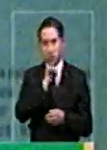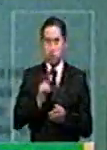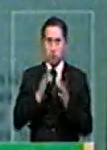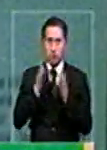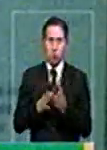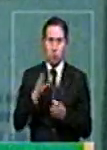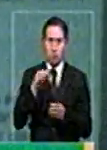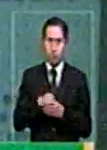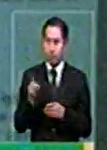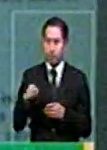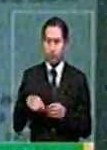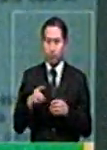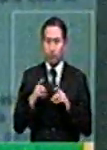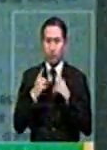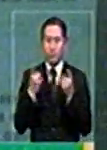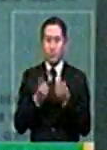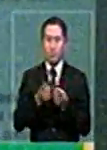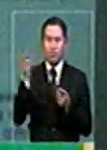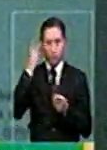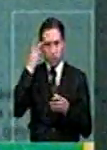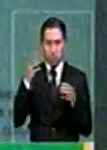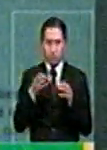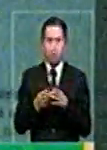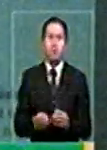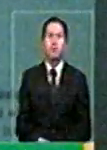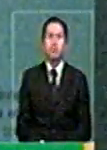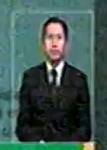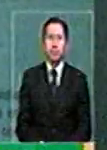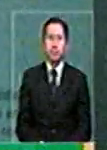la directiva de Comunidad Ciudadana.